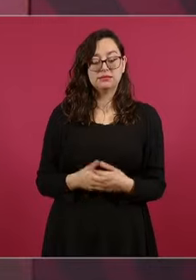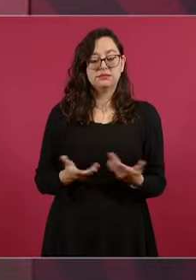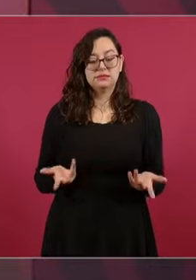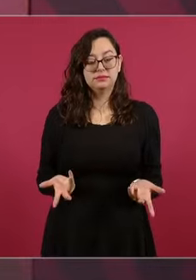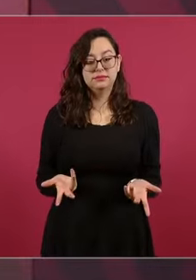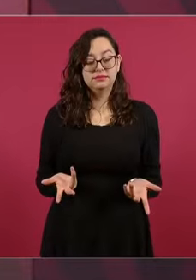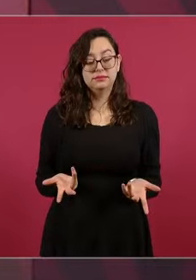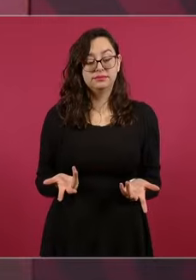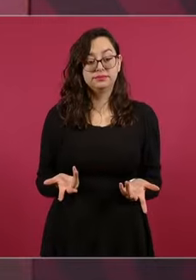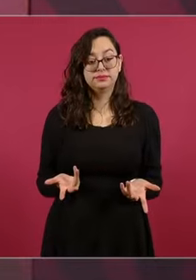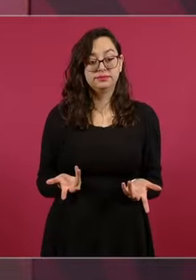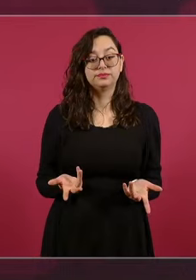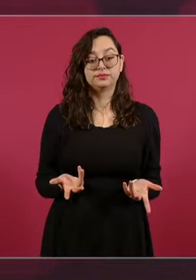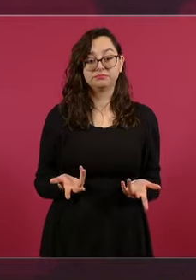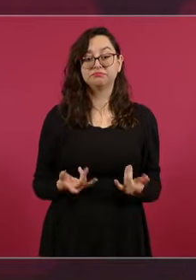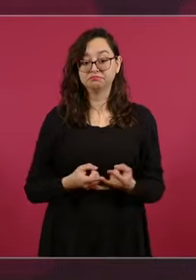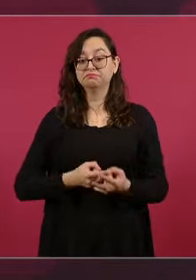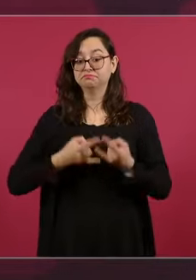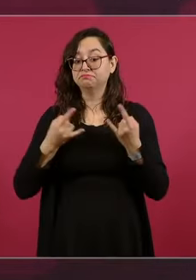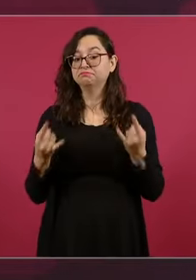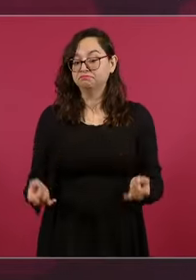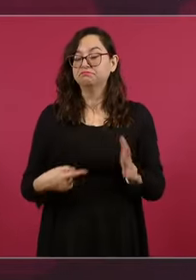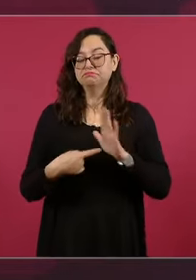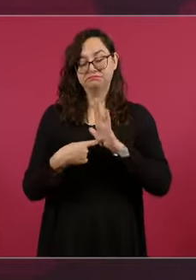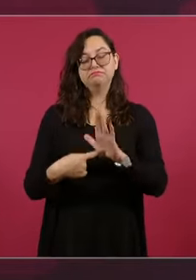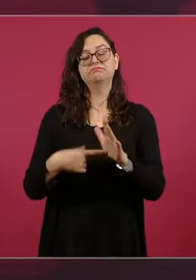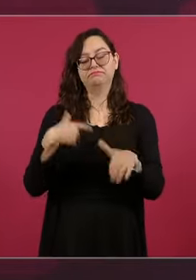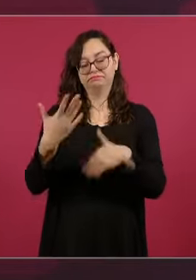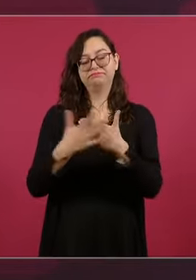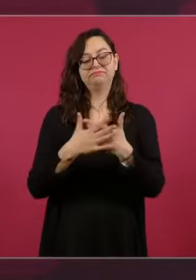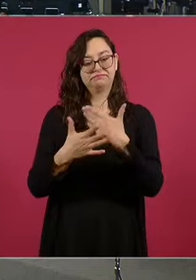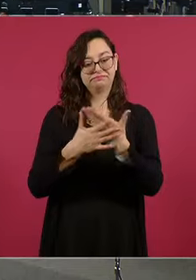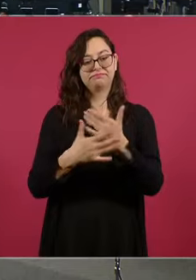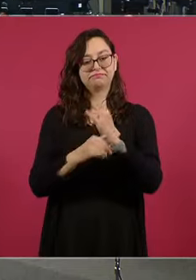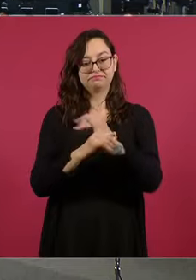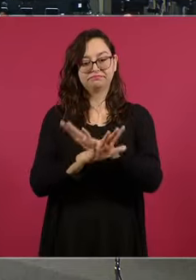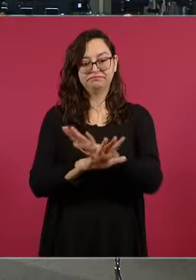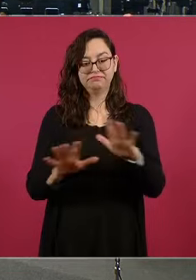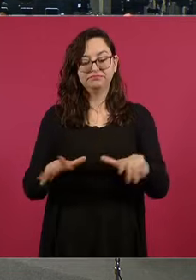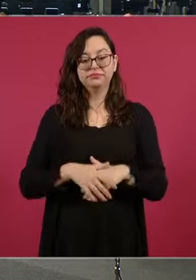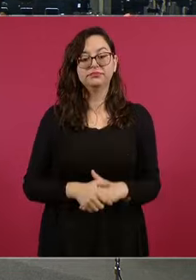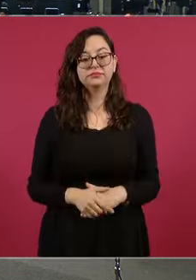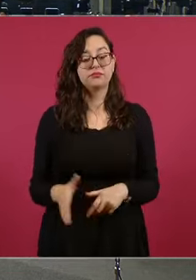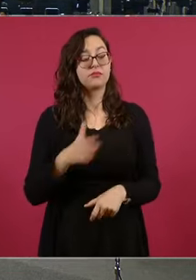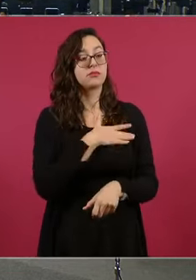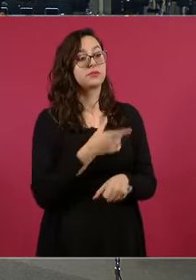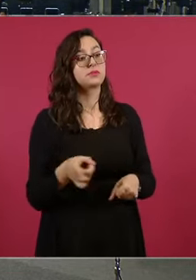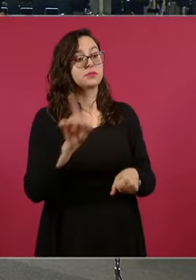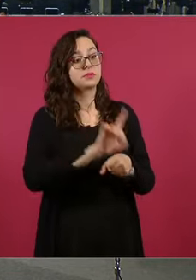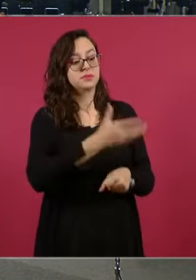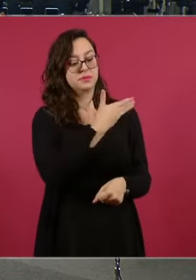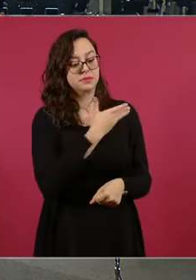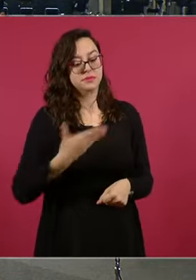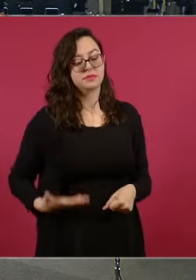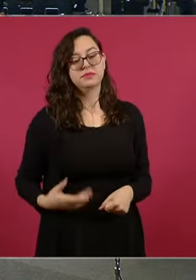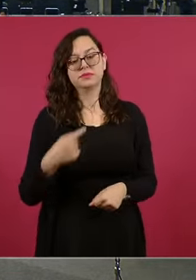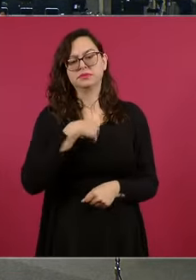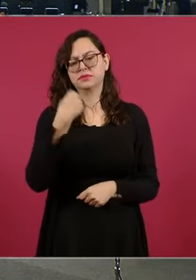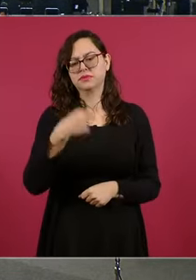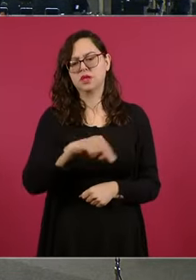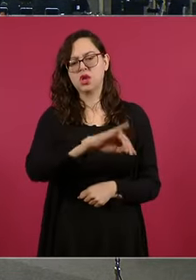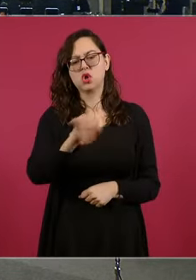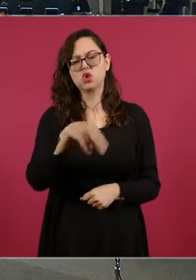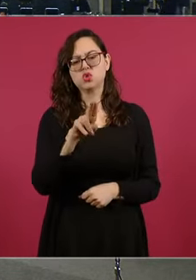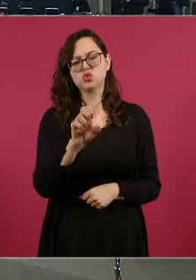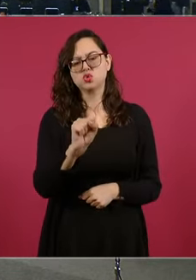Entonces, sí vamos a tratar estos asuntos, pero… Buenos días, señor presidente. Mi nombre es Yusbel Carolina, de Código